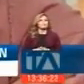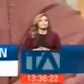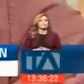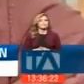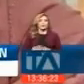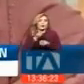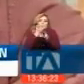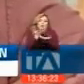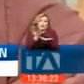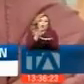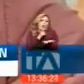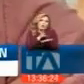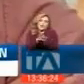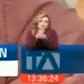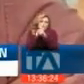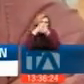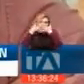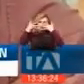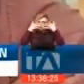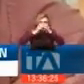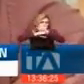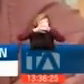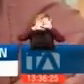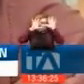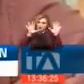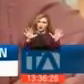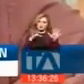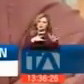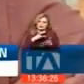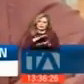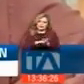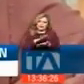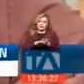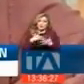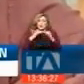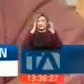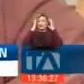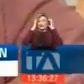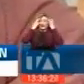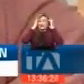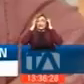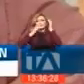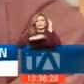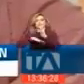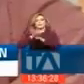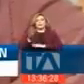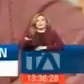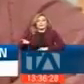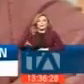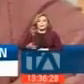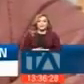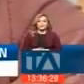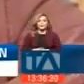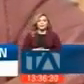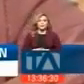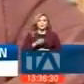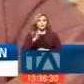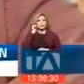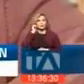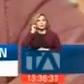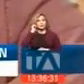transparencia, con mucha tranquilidad, pero con muchísima preocupación. Porque cuando estás sentado, te puede